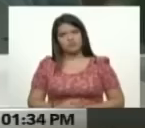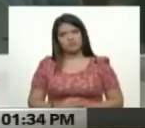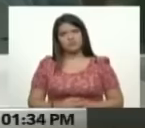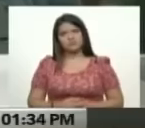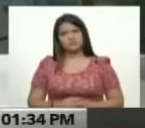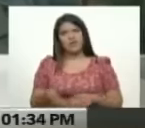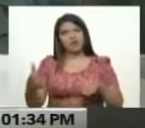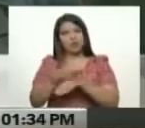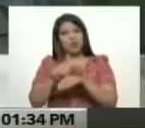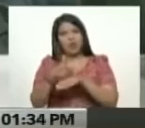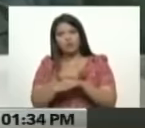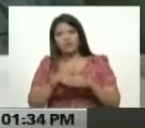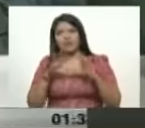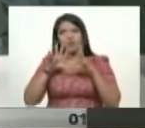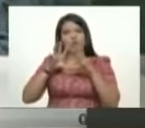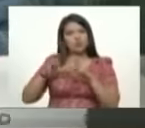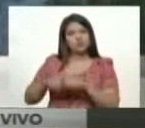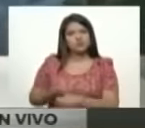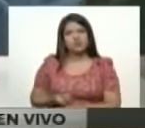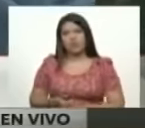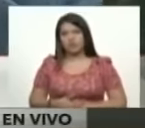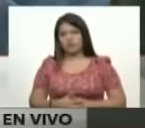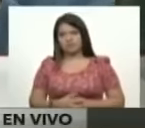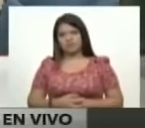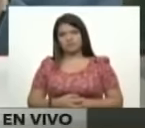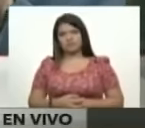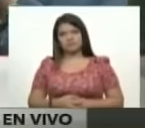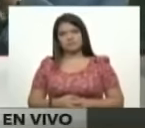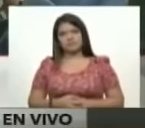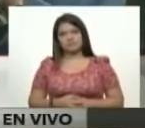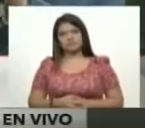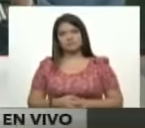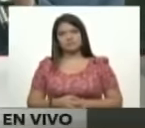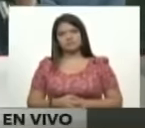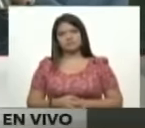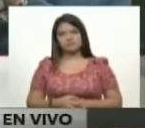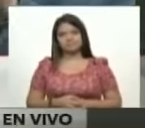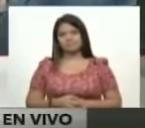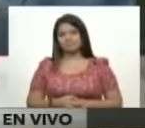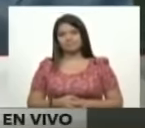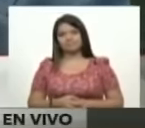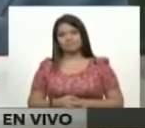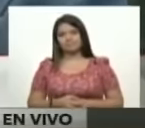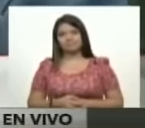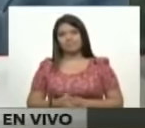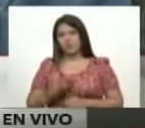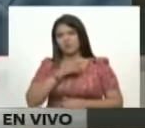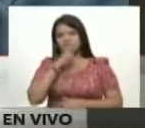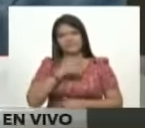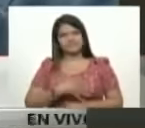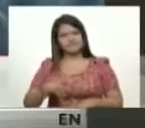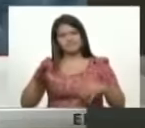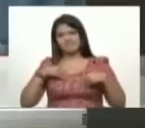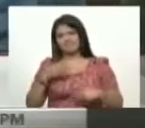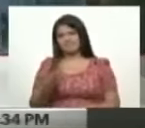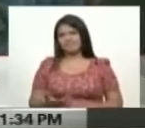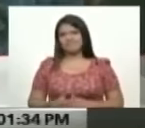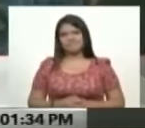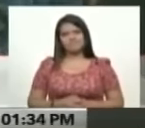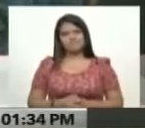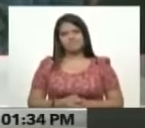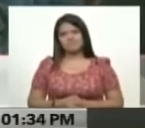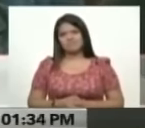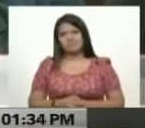alcahueteando en el gobierno las corrupciones que ha tenido este régimen. Eso es lo que es indignante. Eso es lo